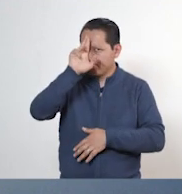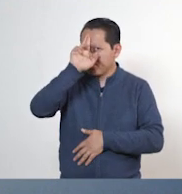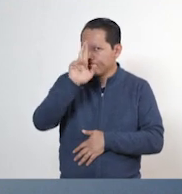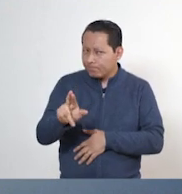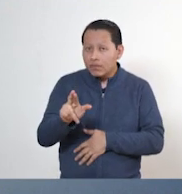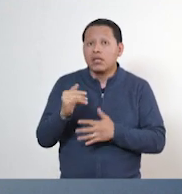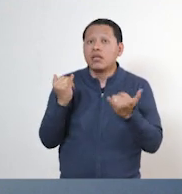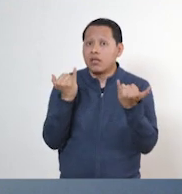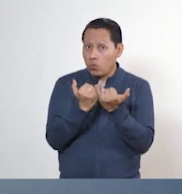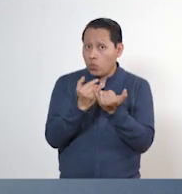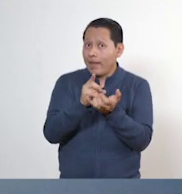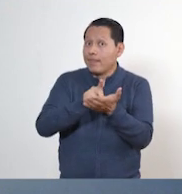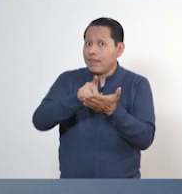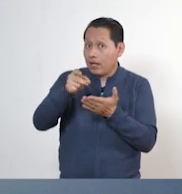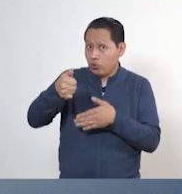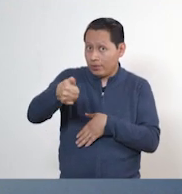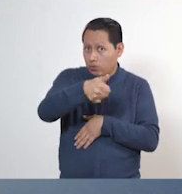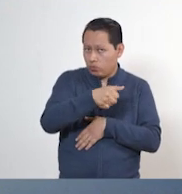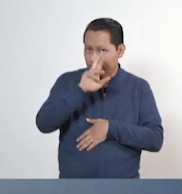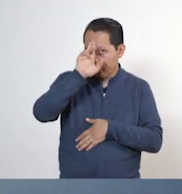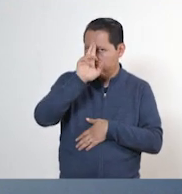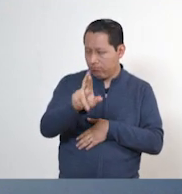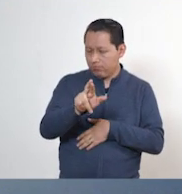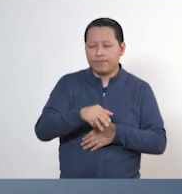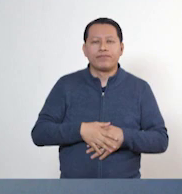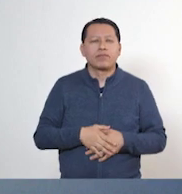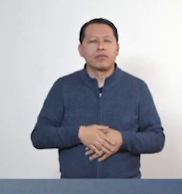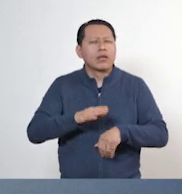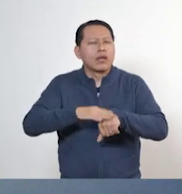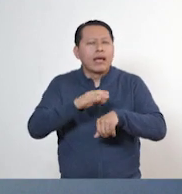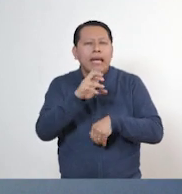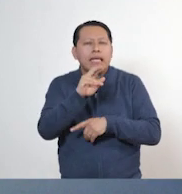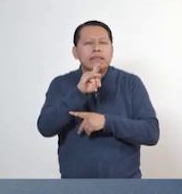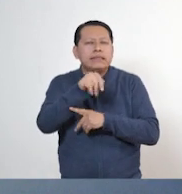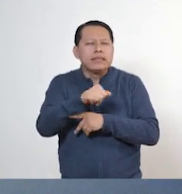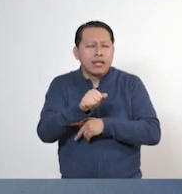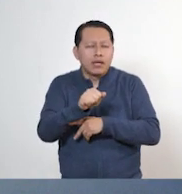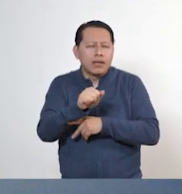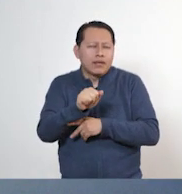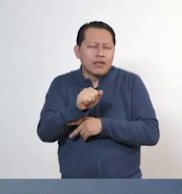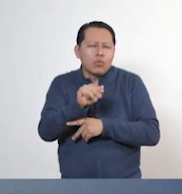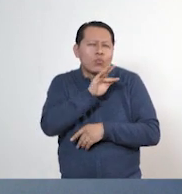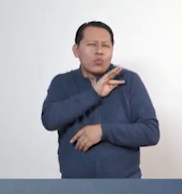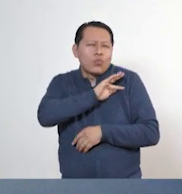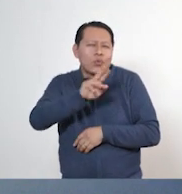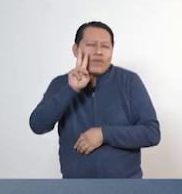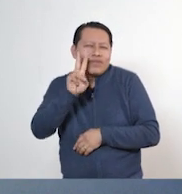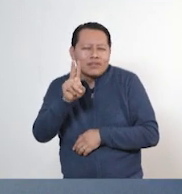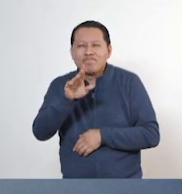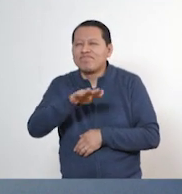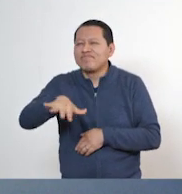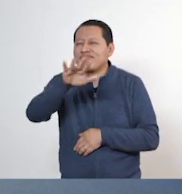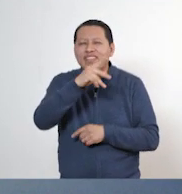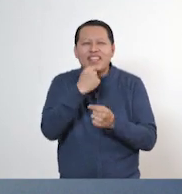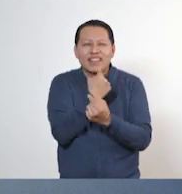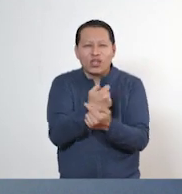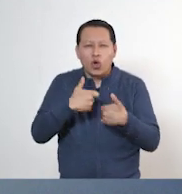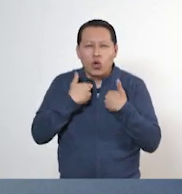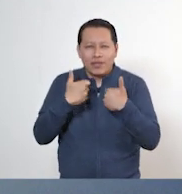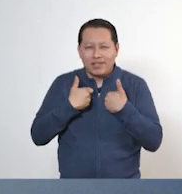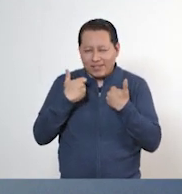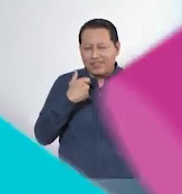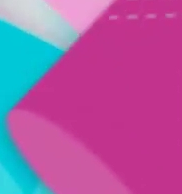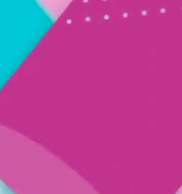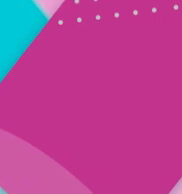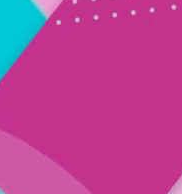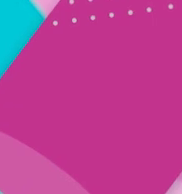hay que respetar los derechos. ¿Qué te parece, Cristina, si vemos qué piensan niñas, niños y adolescentes con respecto a